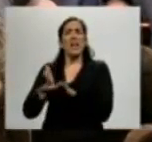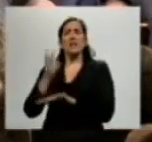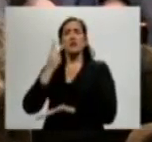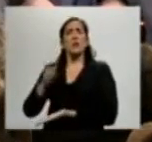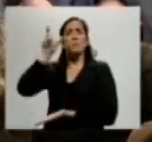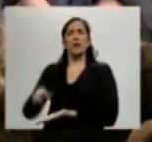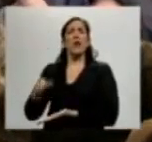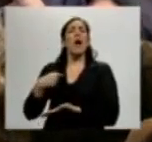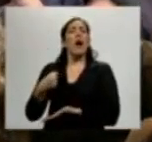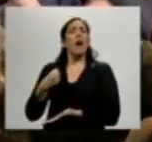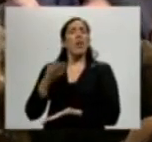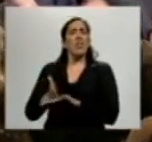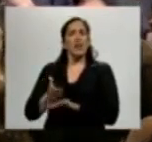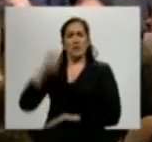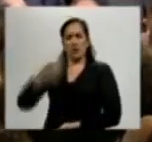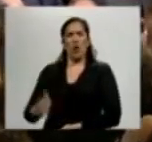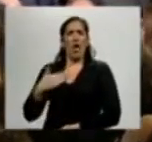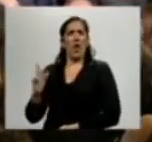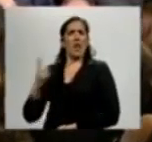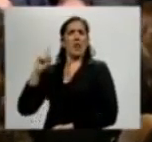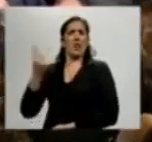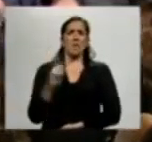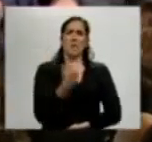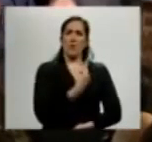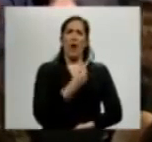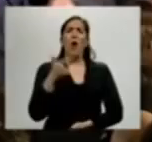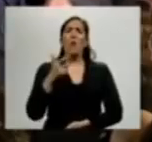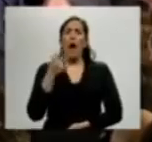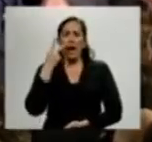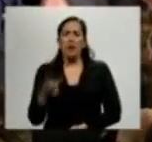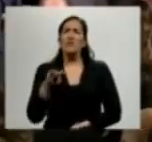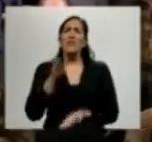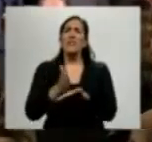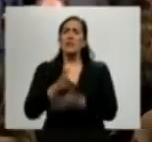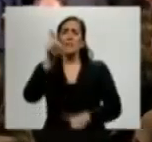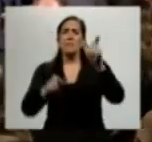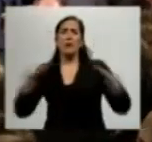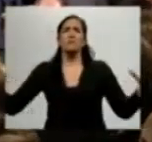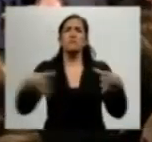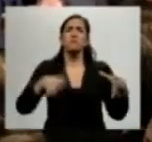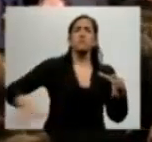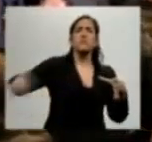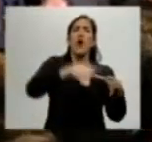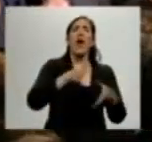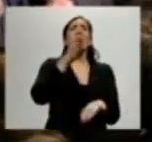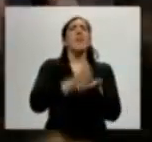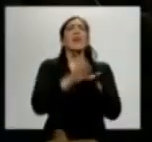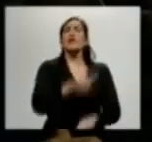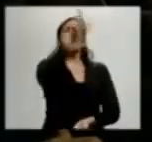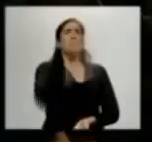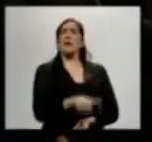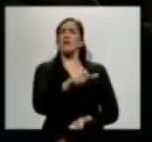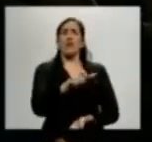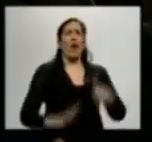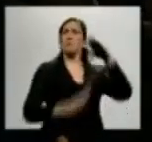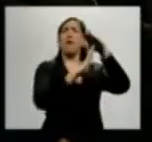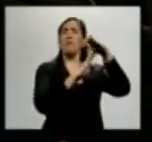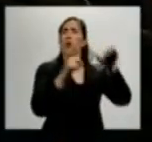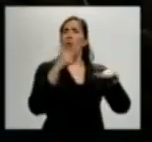No existían los derechos colectivos, estaba el derecho de la persona por sobre todas las cosas. Por eso se